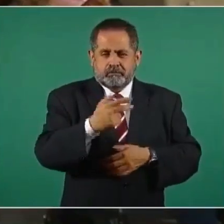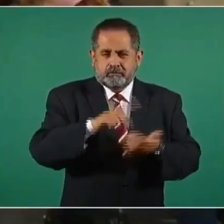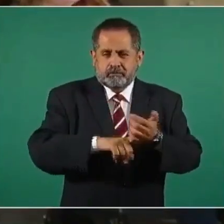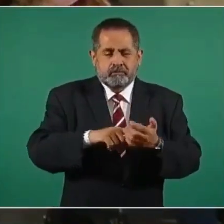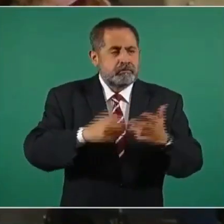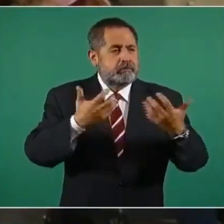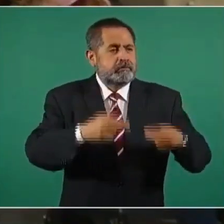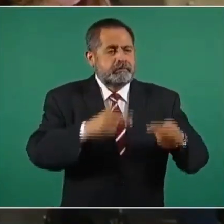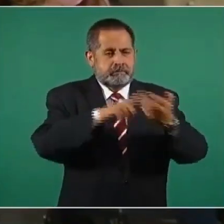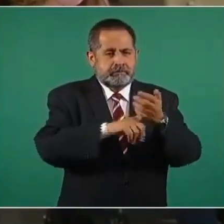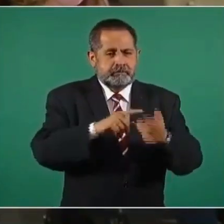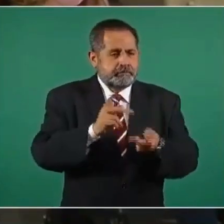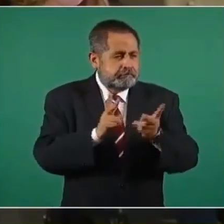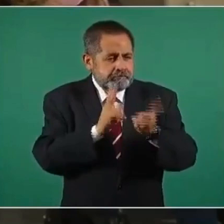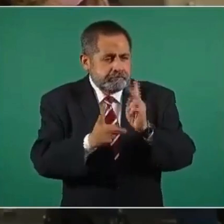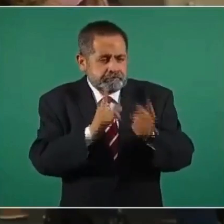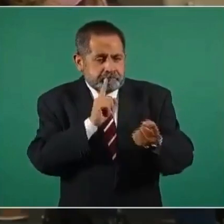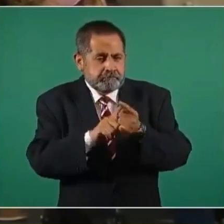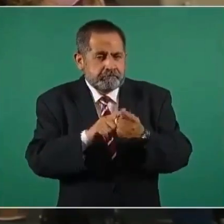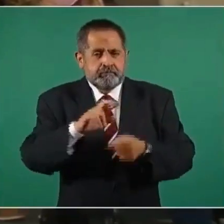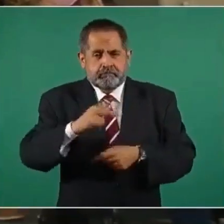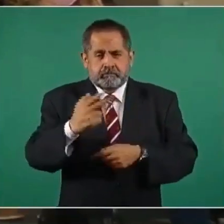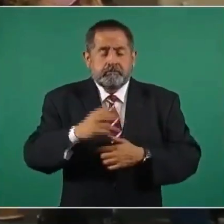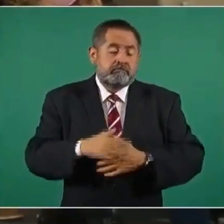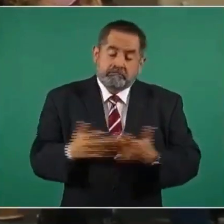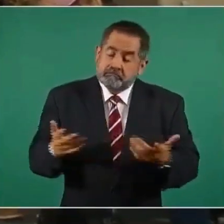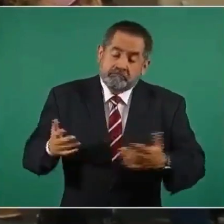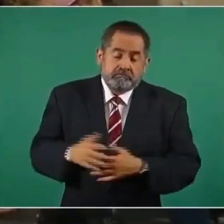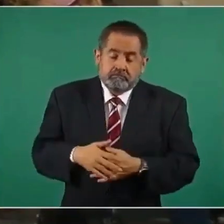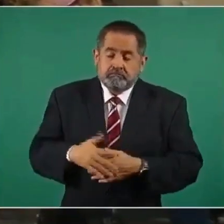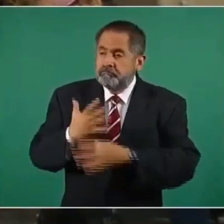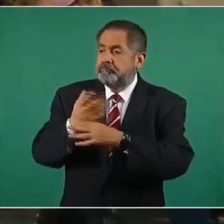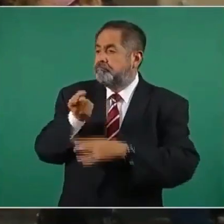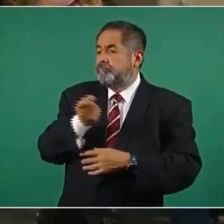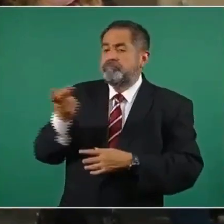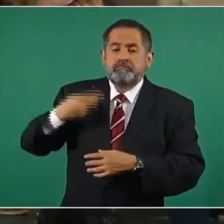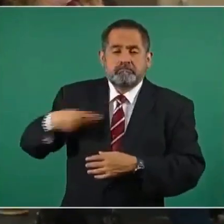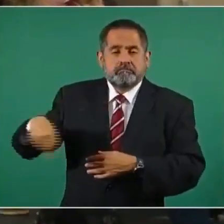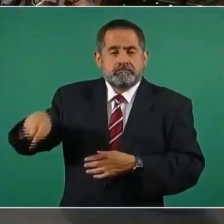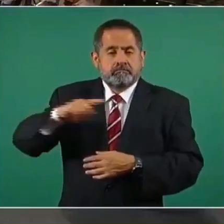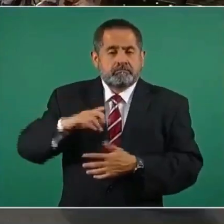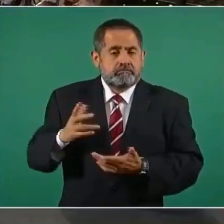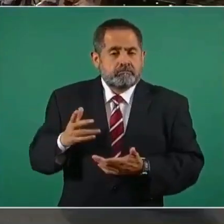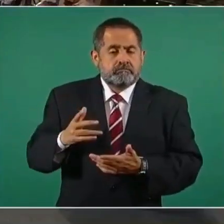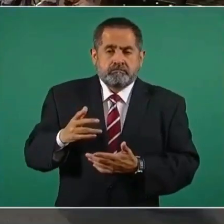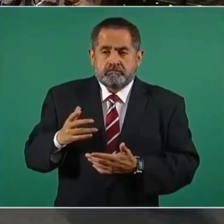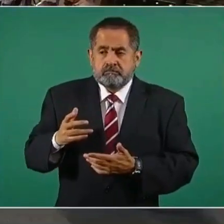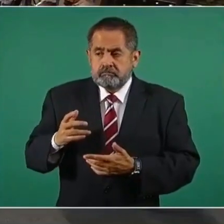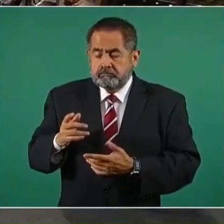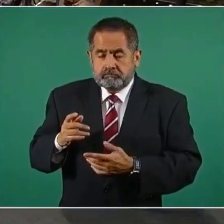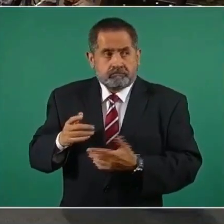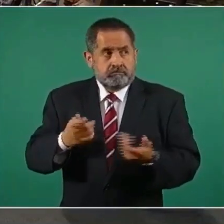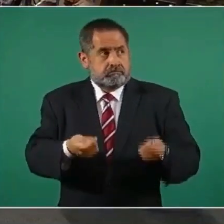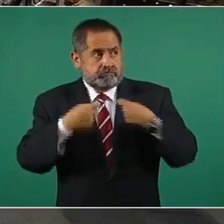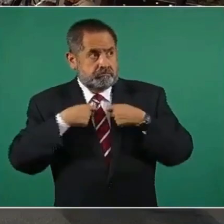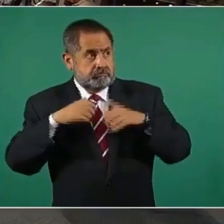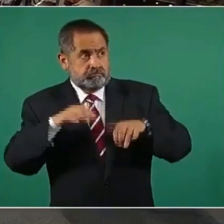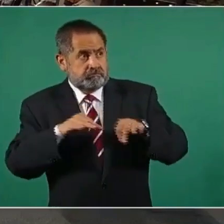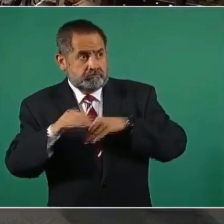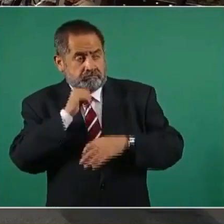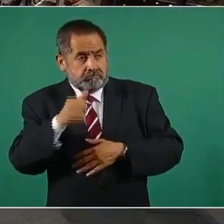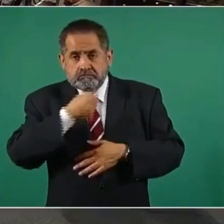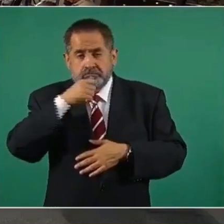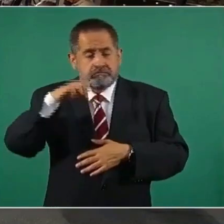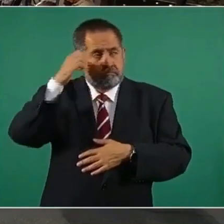grandes. Y pues ellos también se toparon con eso, que la gente ilusionada les decía que, pues, que si los iba a contratar, que ya eran personas hasta